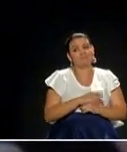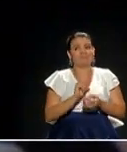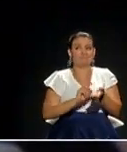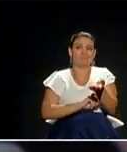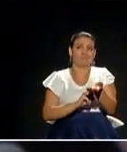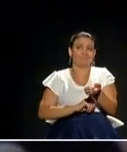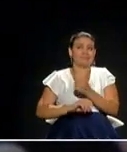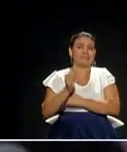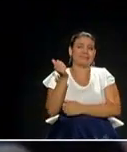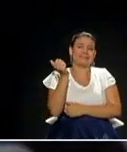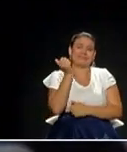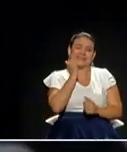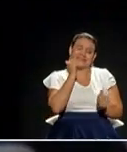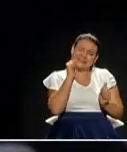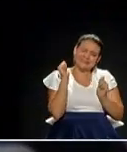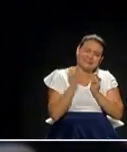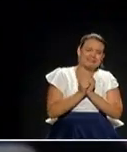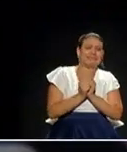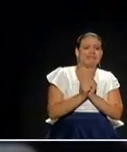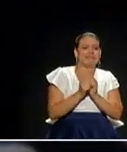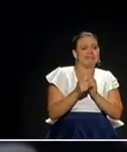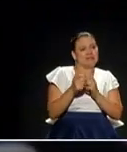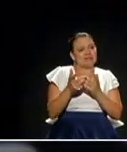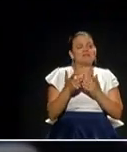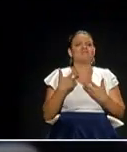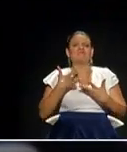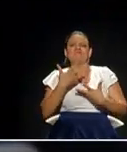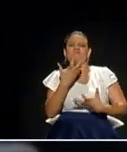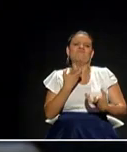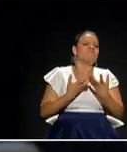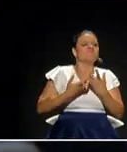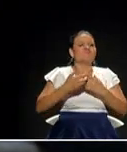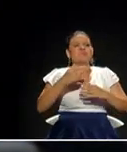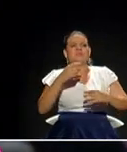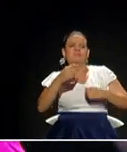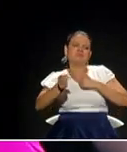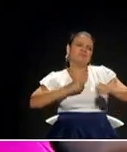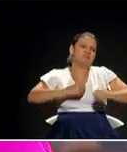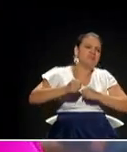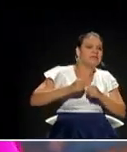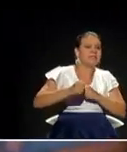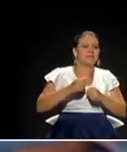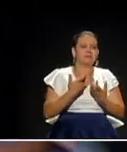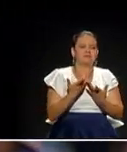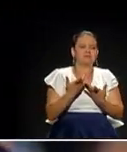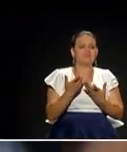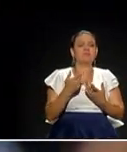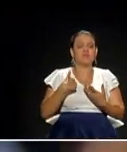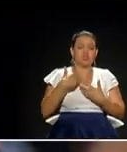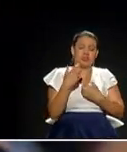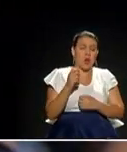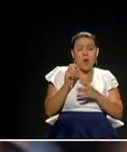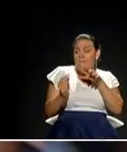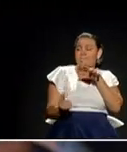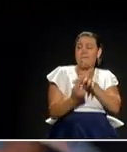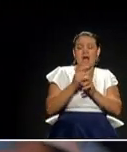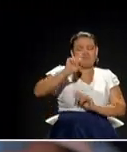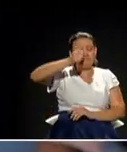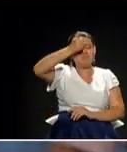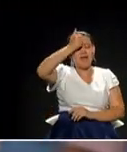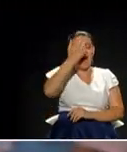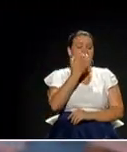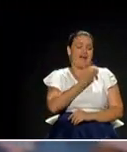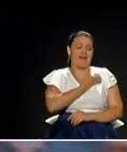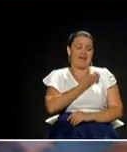y esas dos cualidades me han mantenido aquí hasta el último momento esperando ser la primera alcaldesa de esta ciudad